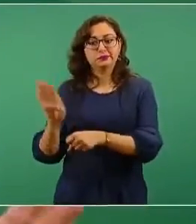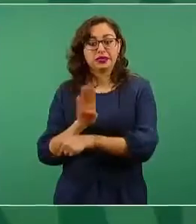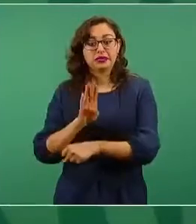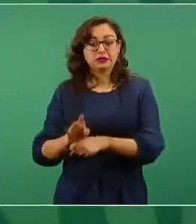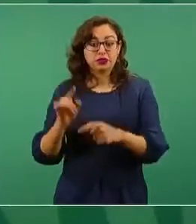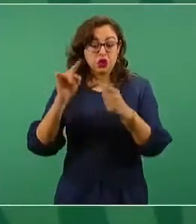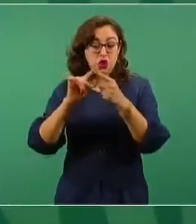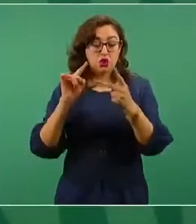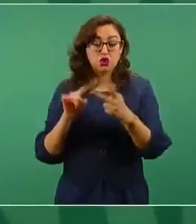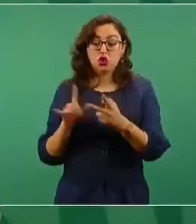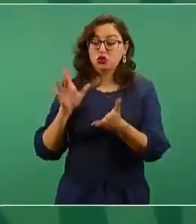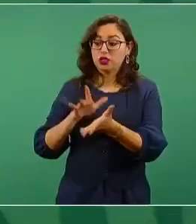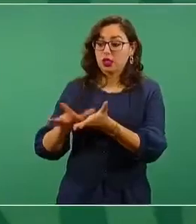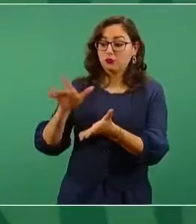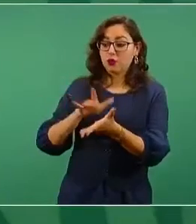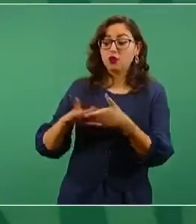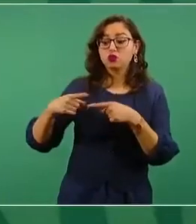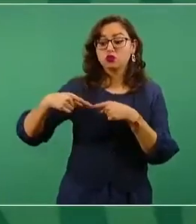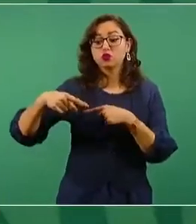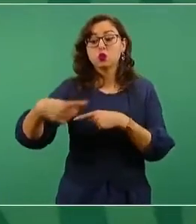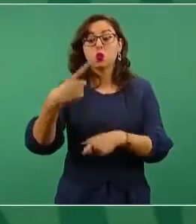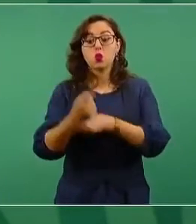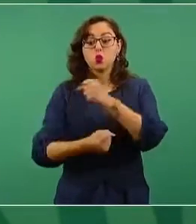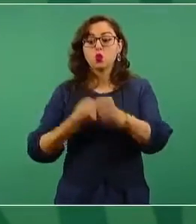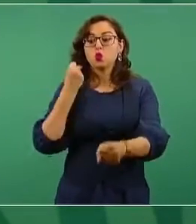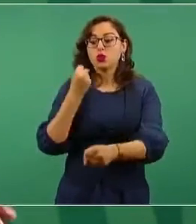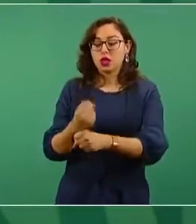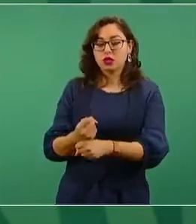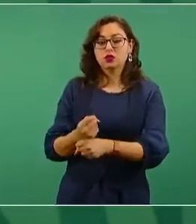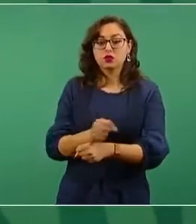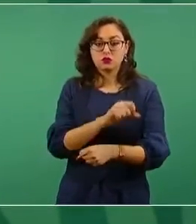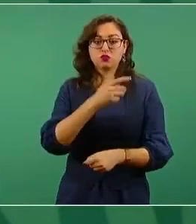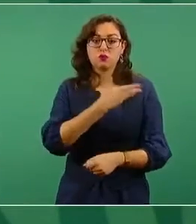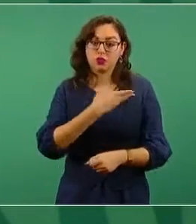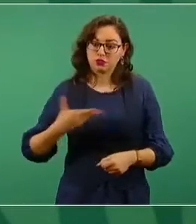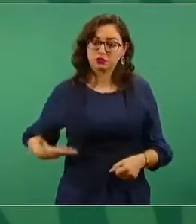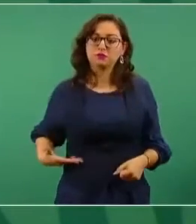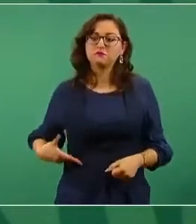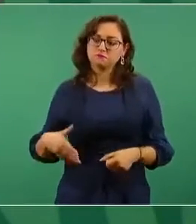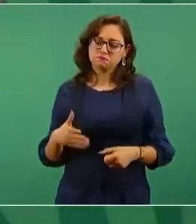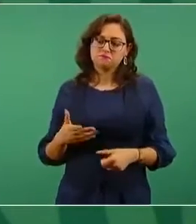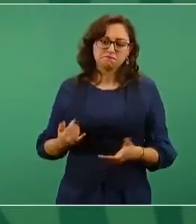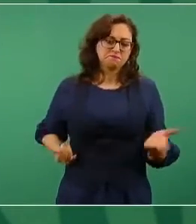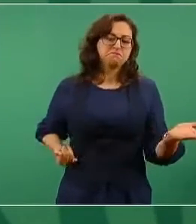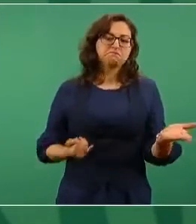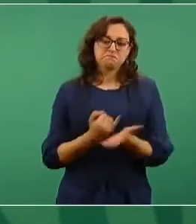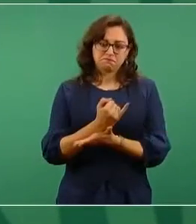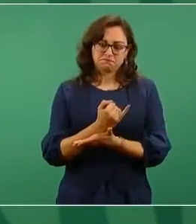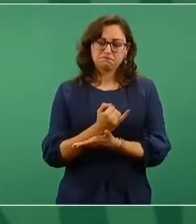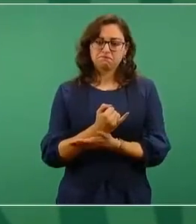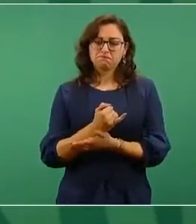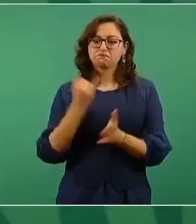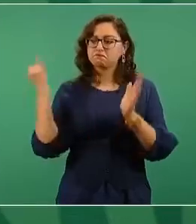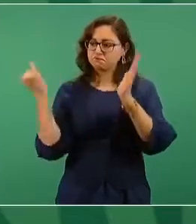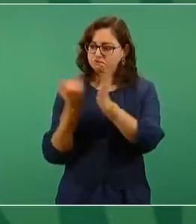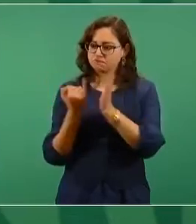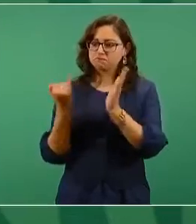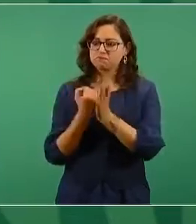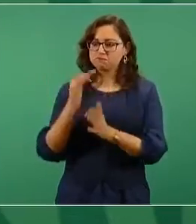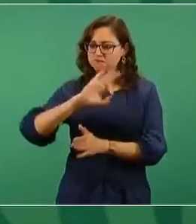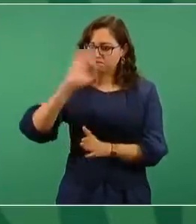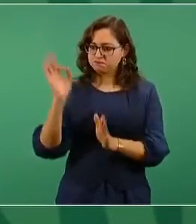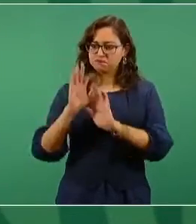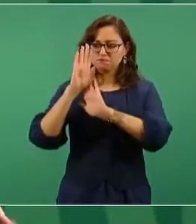apoyos. Lo que este año está logrando Pemex por voluntad presidencial es la reducción de los